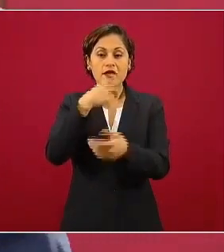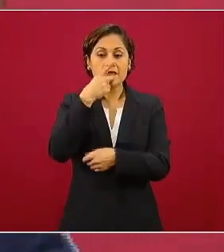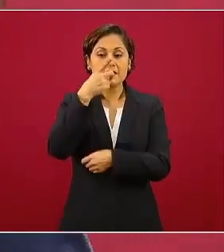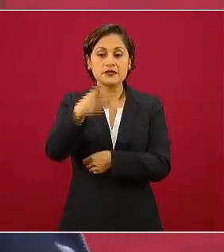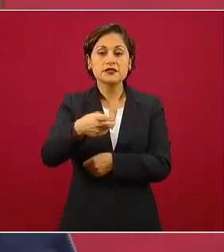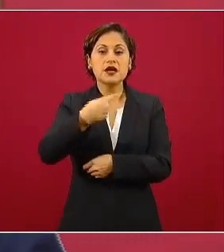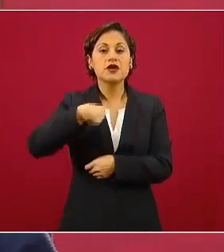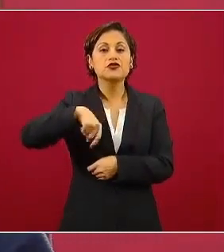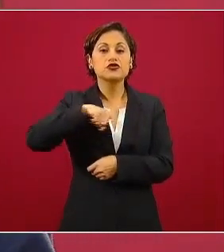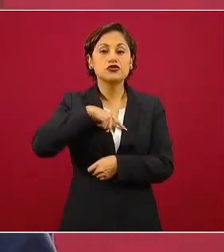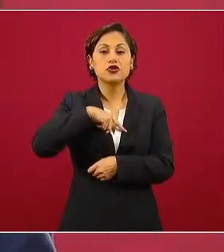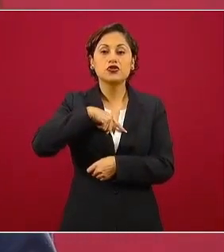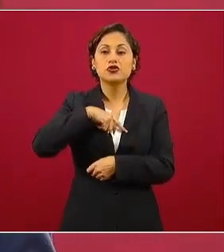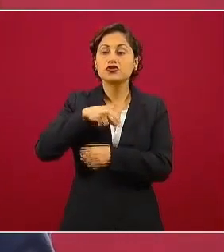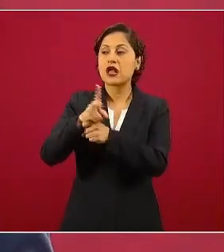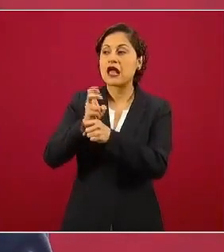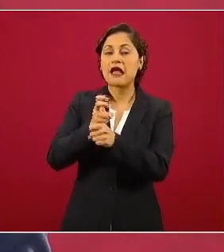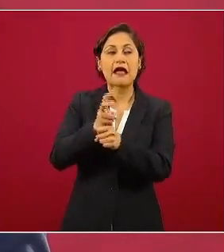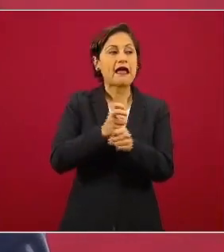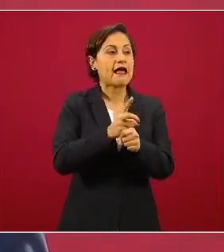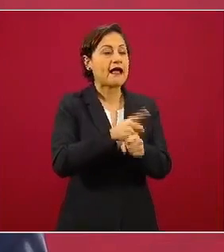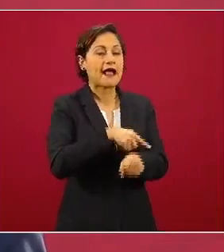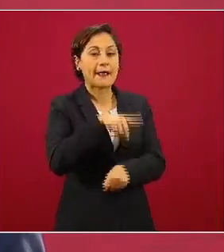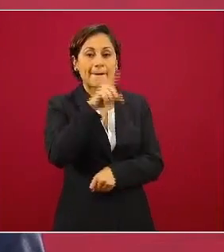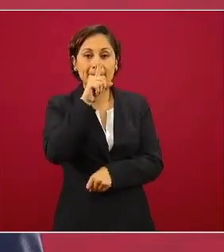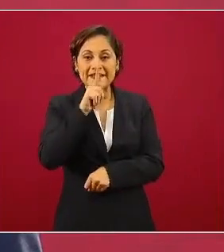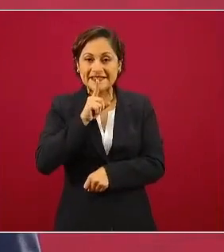habíamos acarreado,